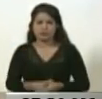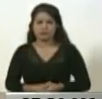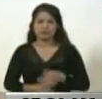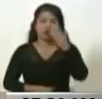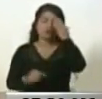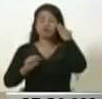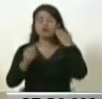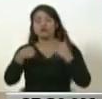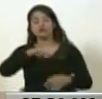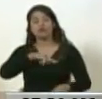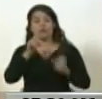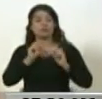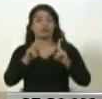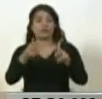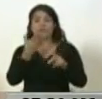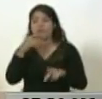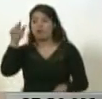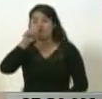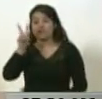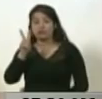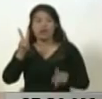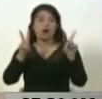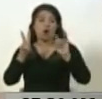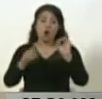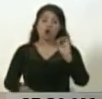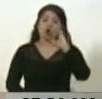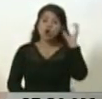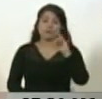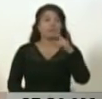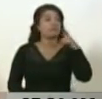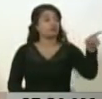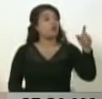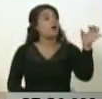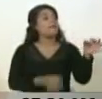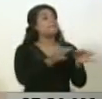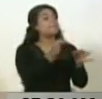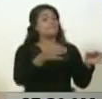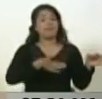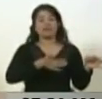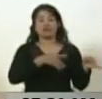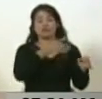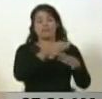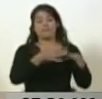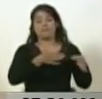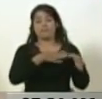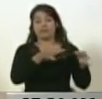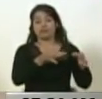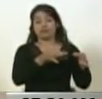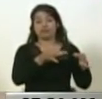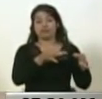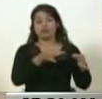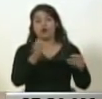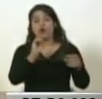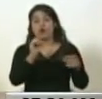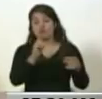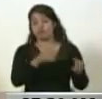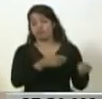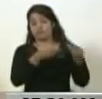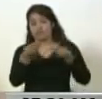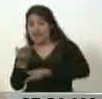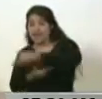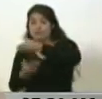que quieran hacer la conversión de pesos de bolívares a pesos, o viceversa.